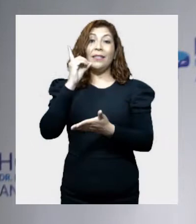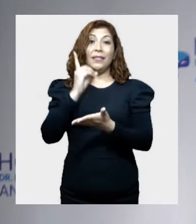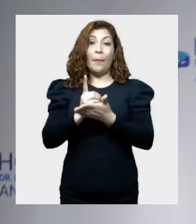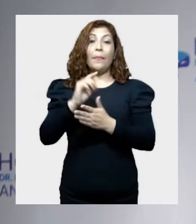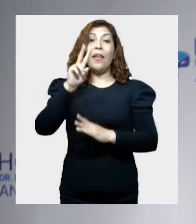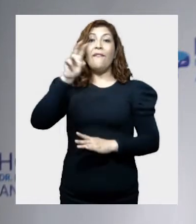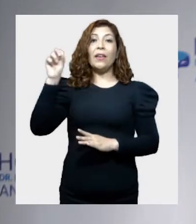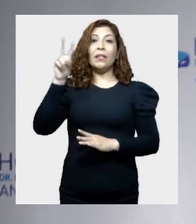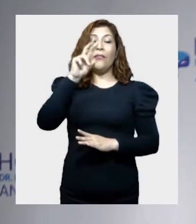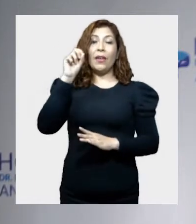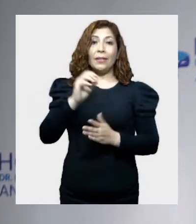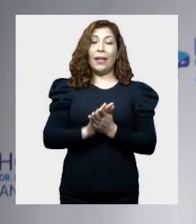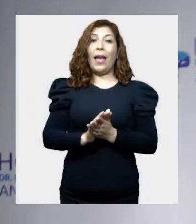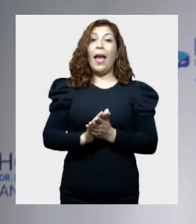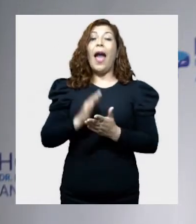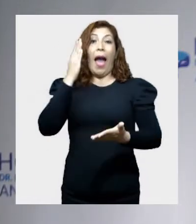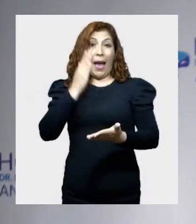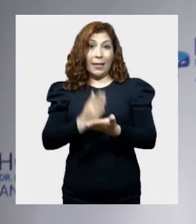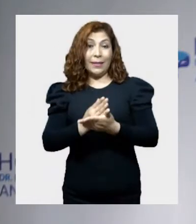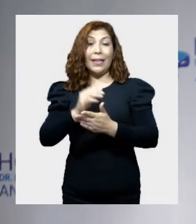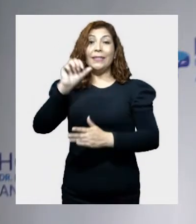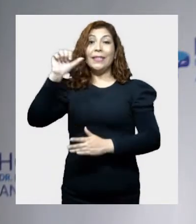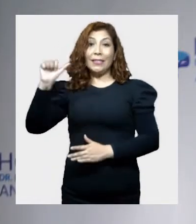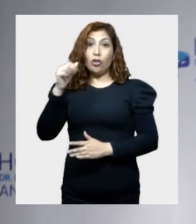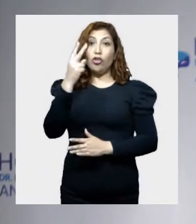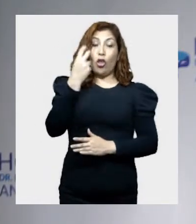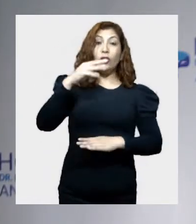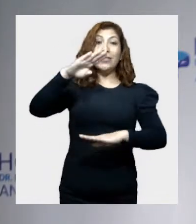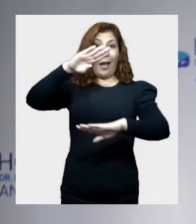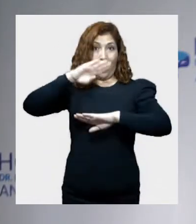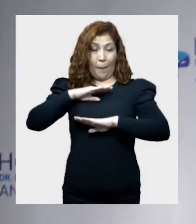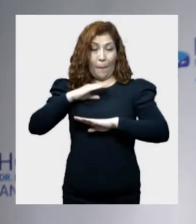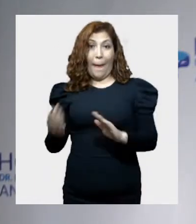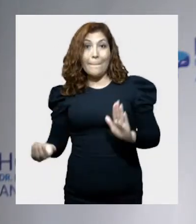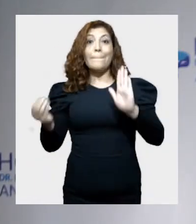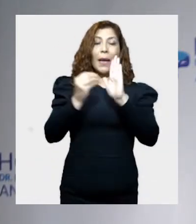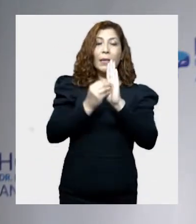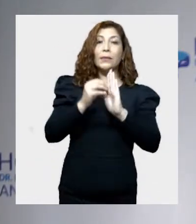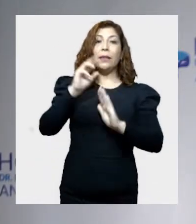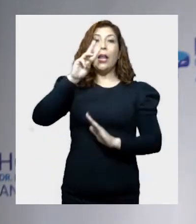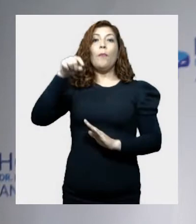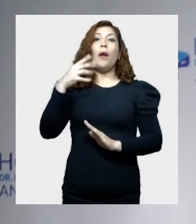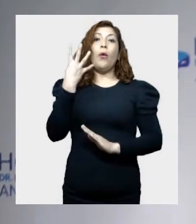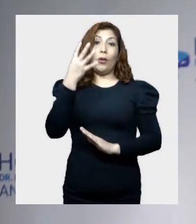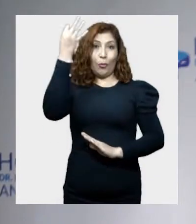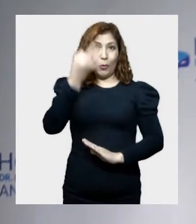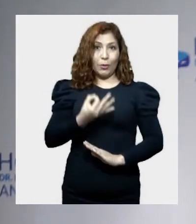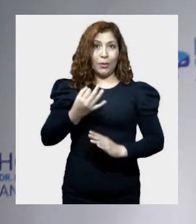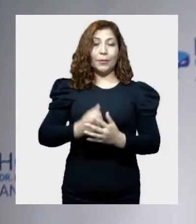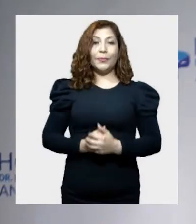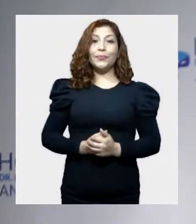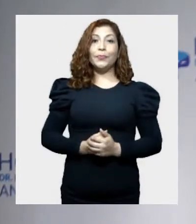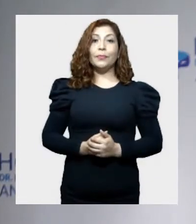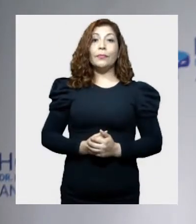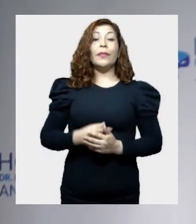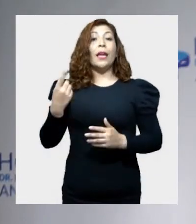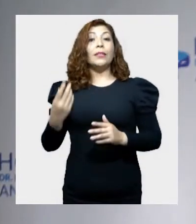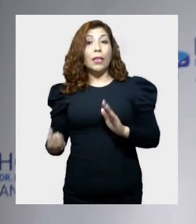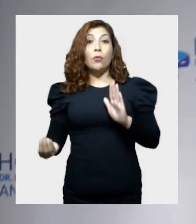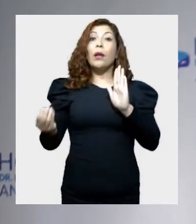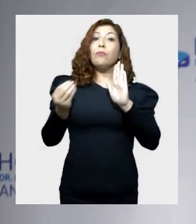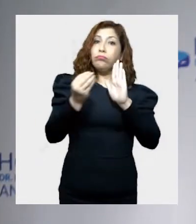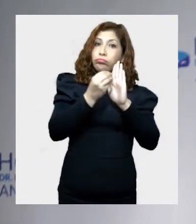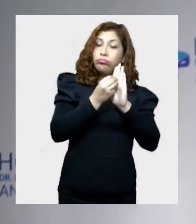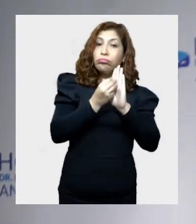esa cifra llegó a 612, número que representa un incremento del 3,4%. Esta es una suma que